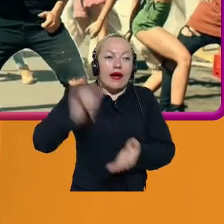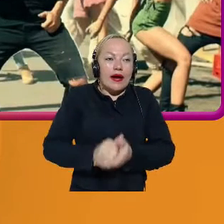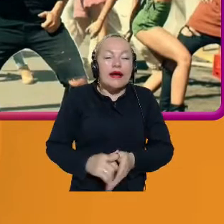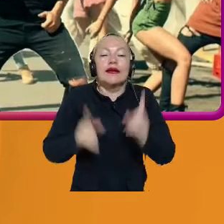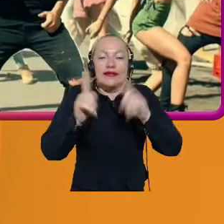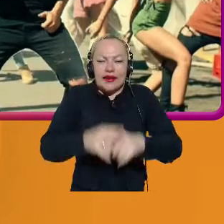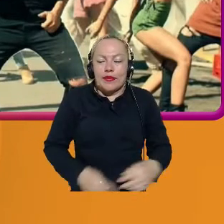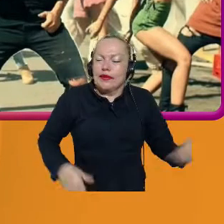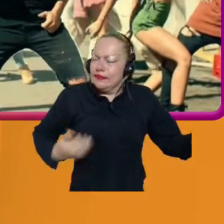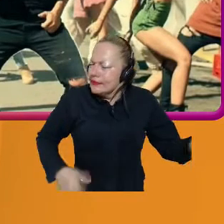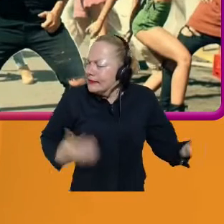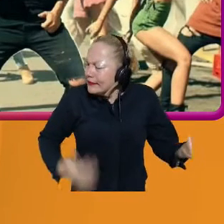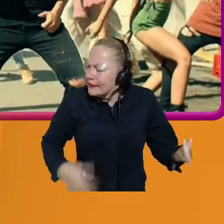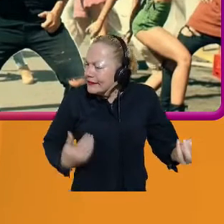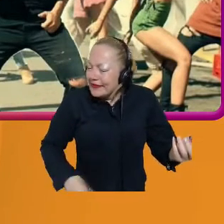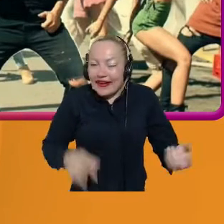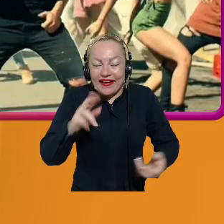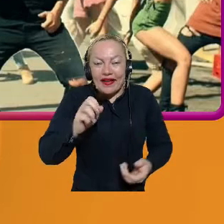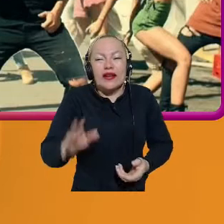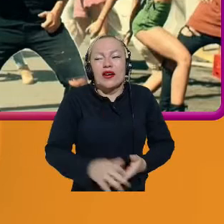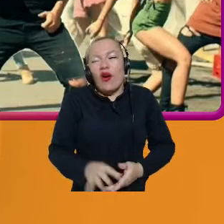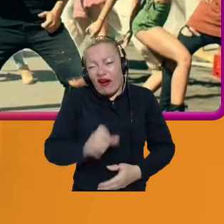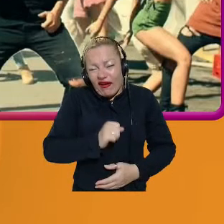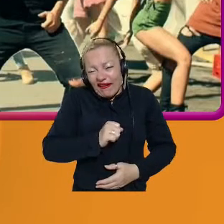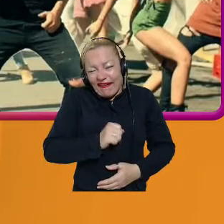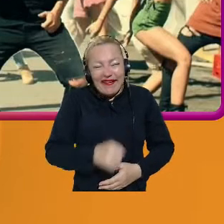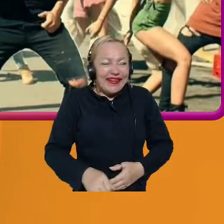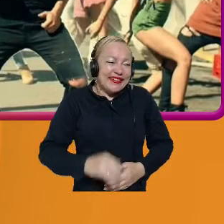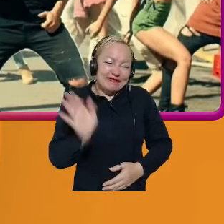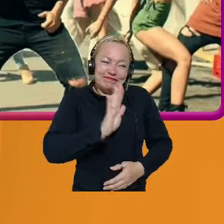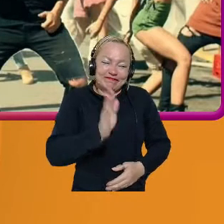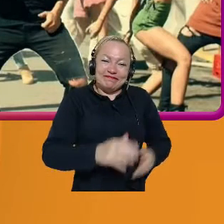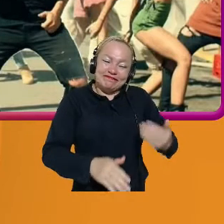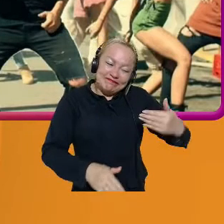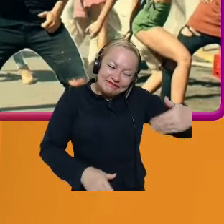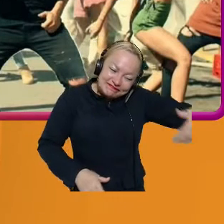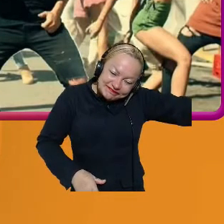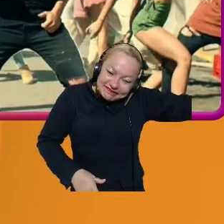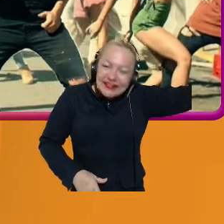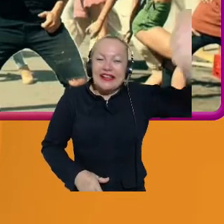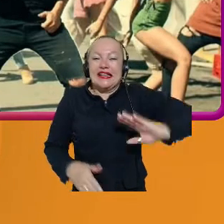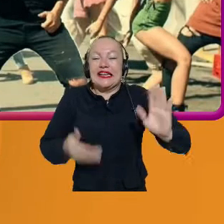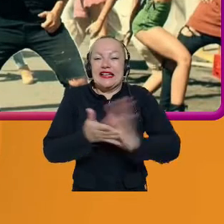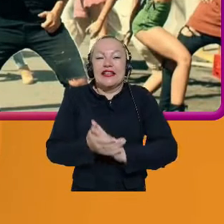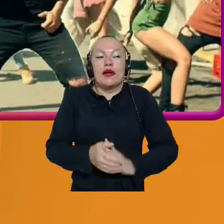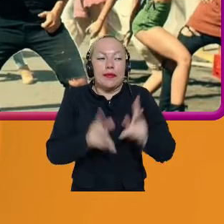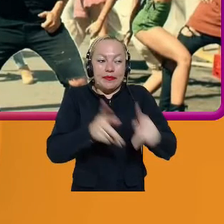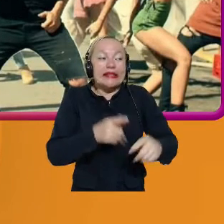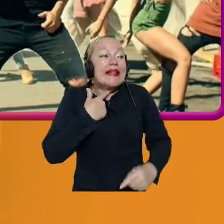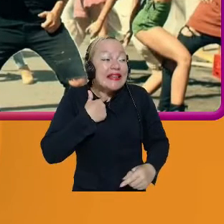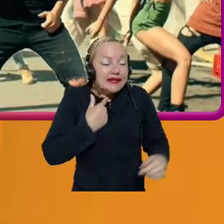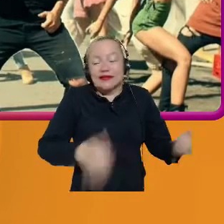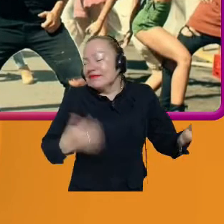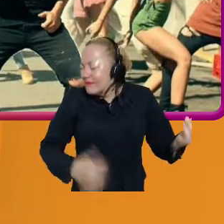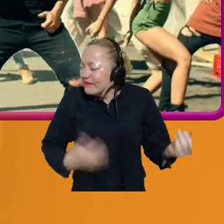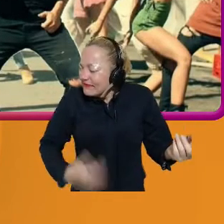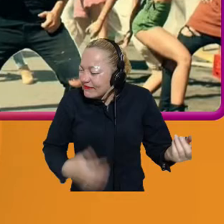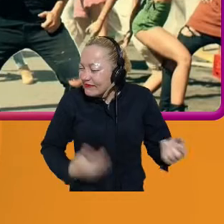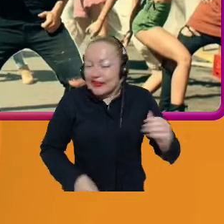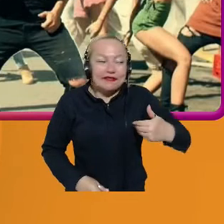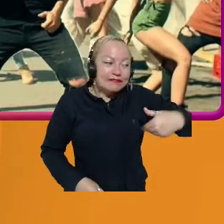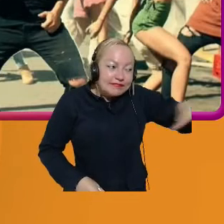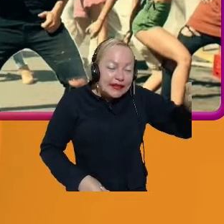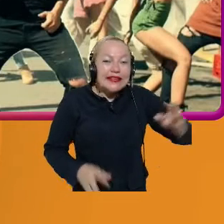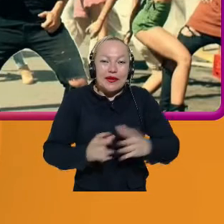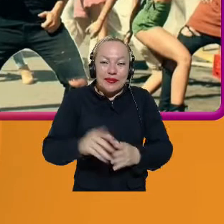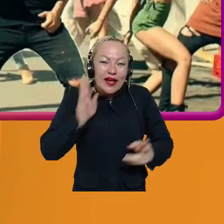fue uno de los que quedó desplazadito y se llevó su gente selecta, amante del rock. ¿Cierto? A la